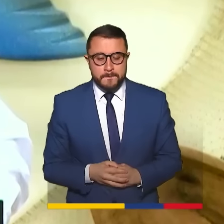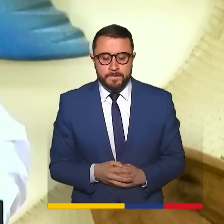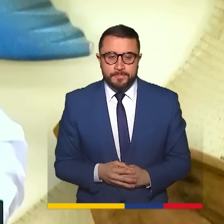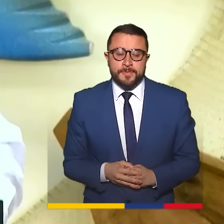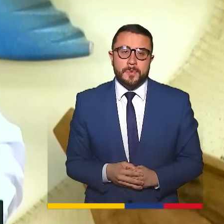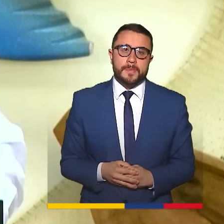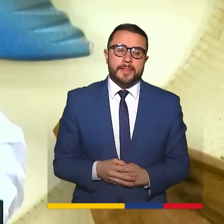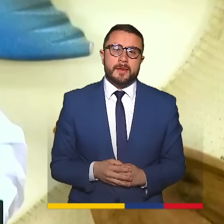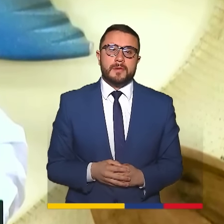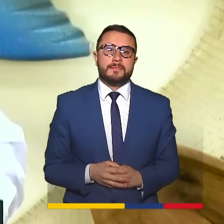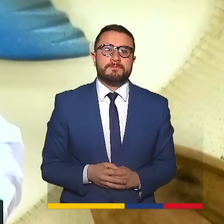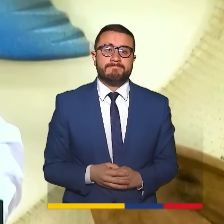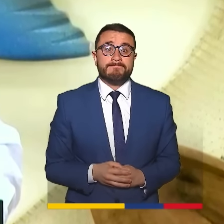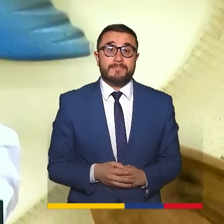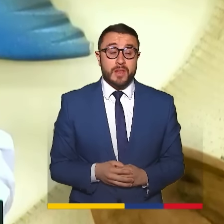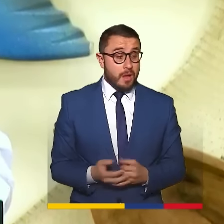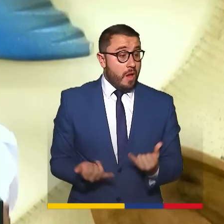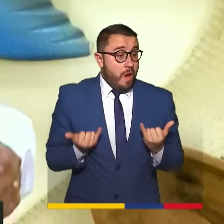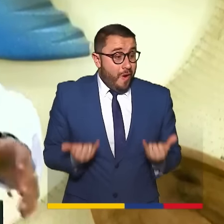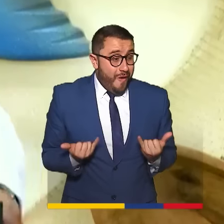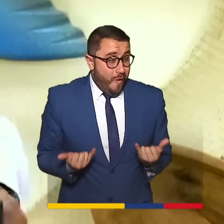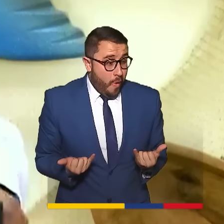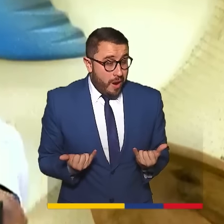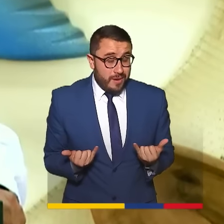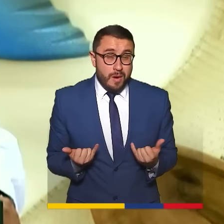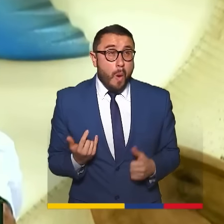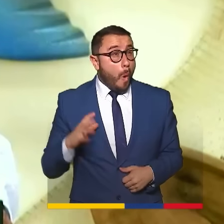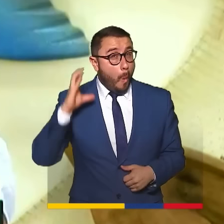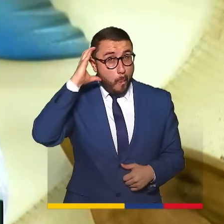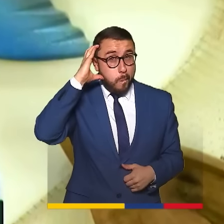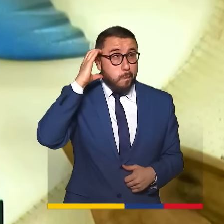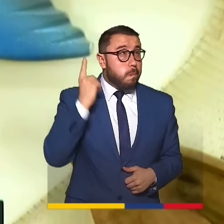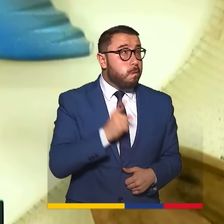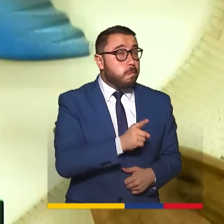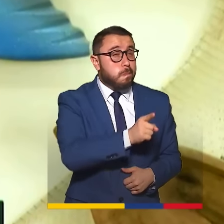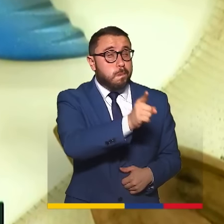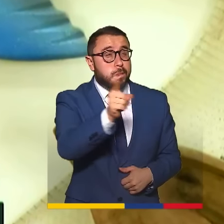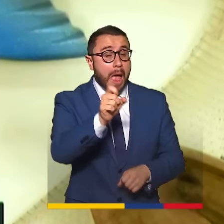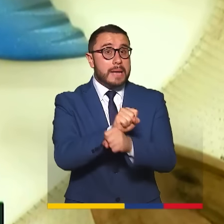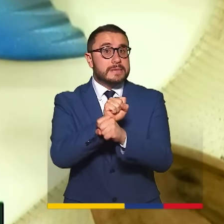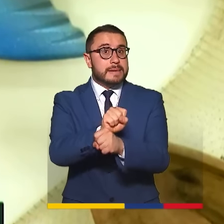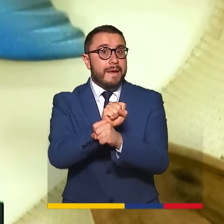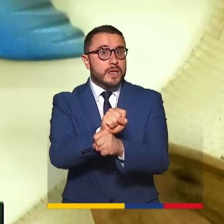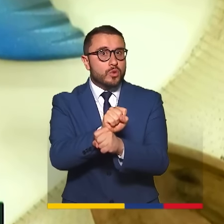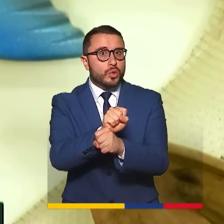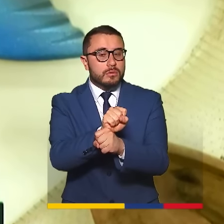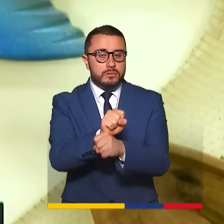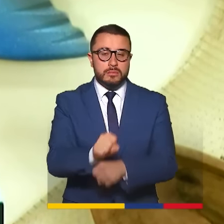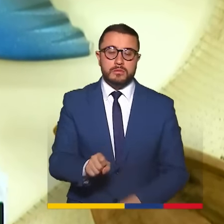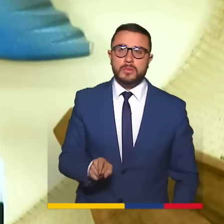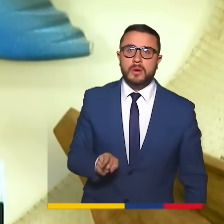tienen otras cadenas, tienen otras poblaciones que quedan sujetados por el dominio de